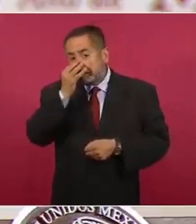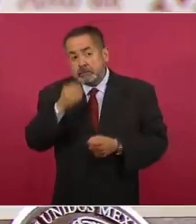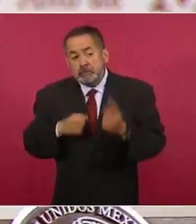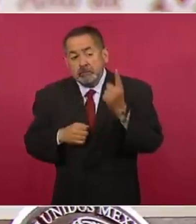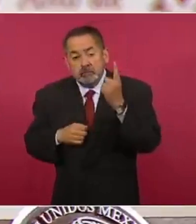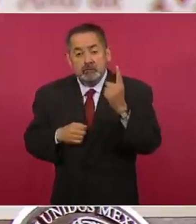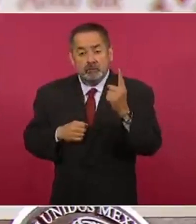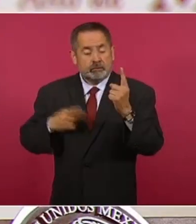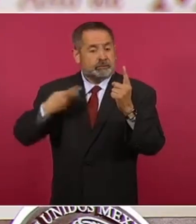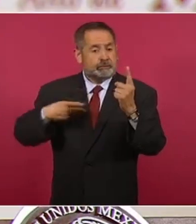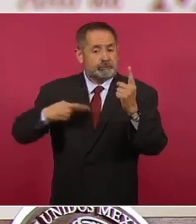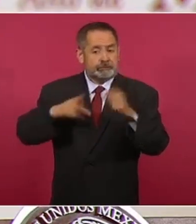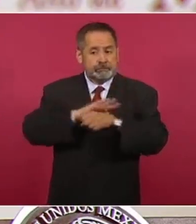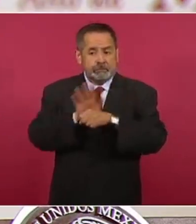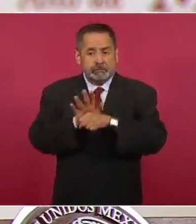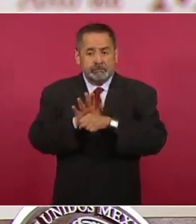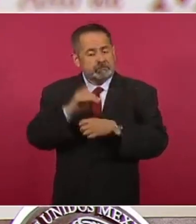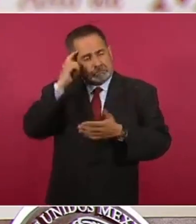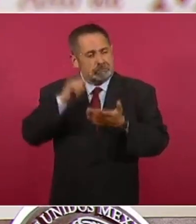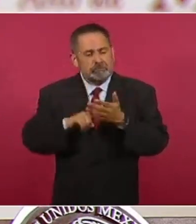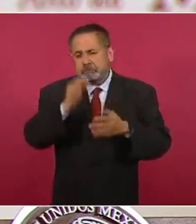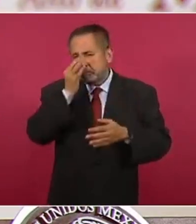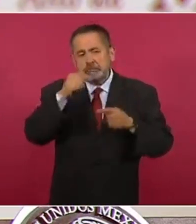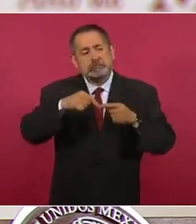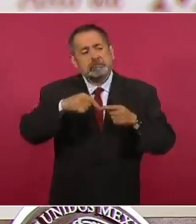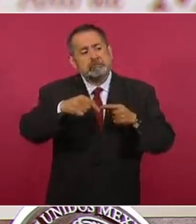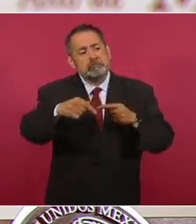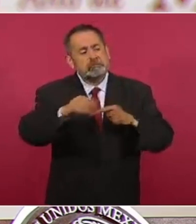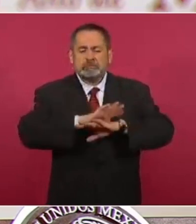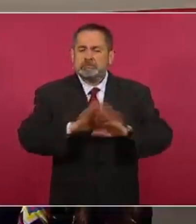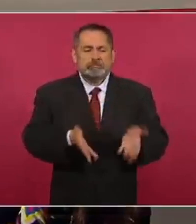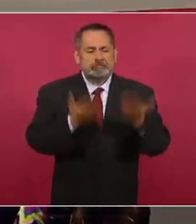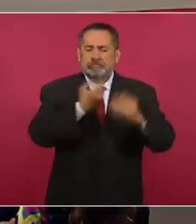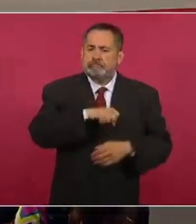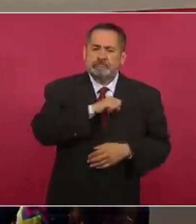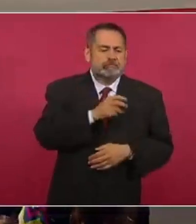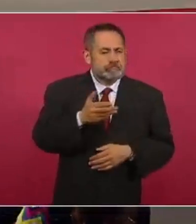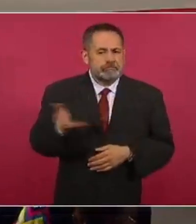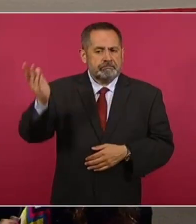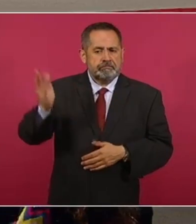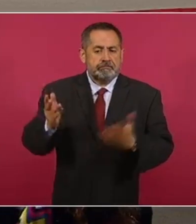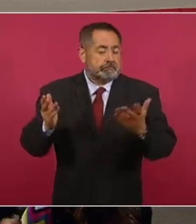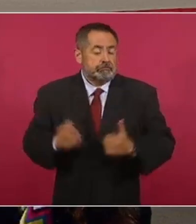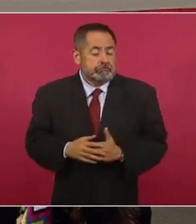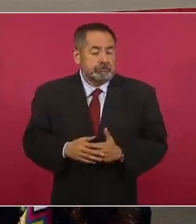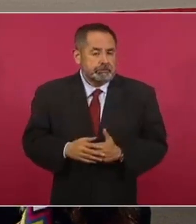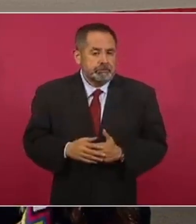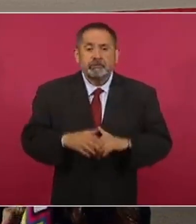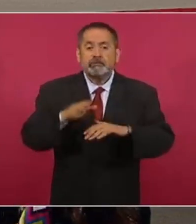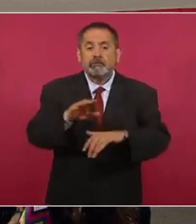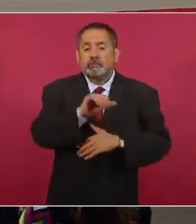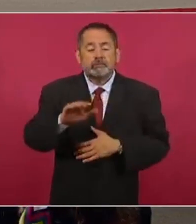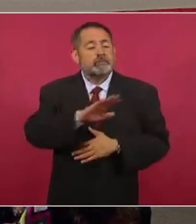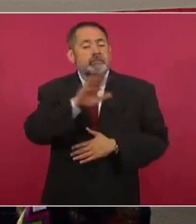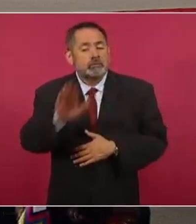paciente de kobe que seguramente se ha dado de alta muy próximamente y en la mortalidad también tenemos un promedio de